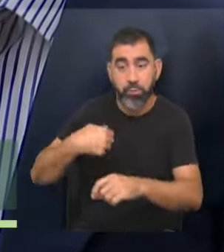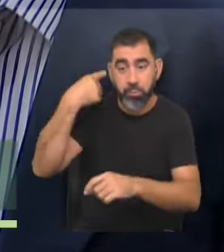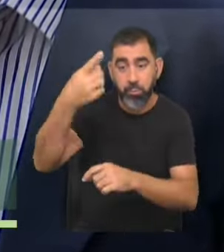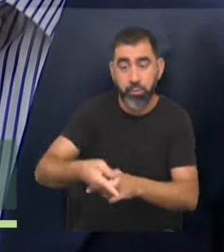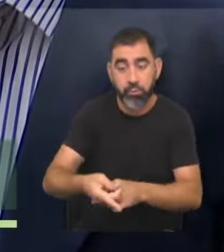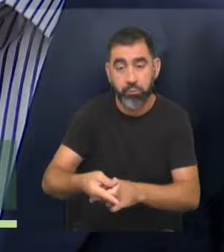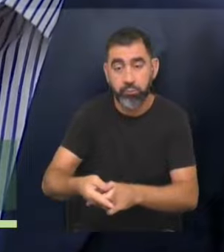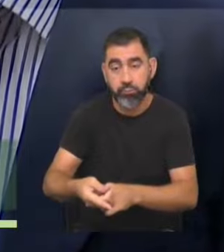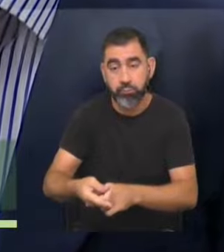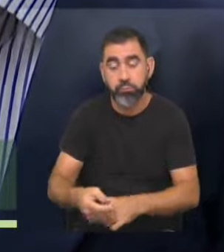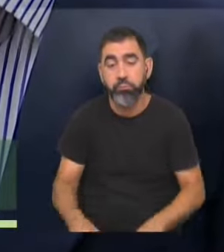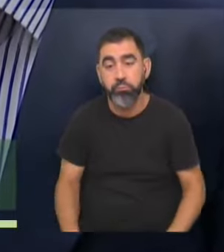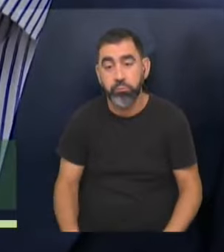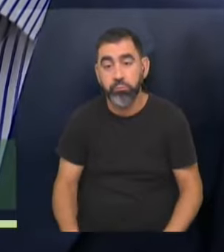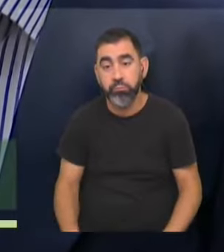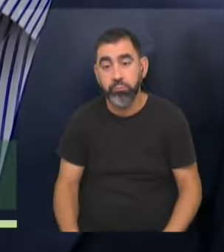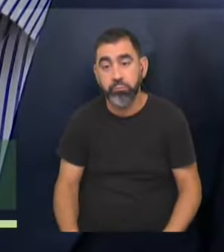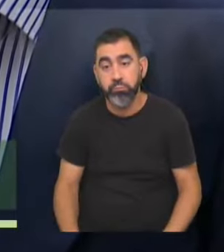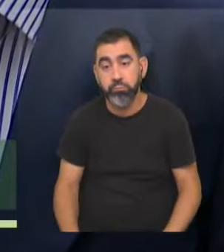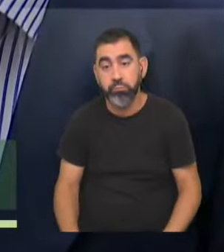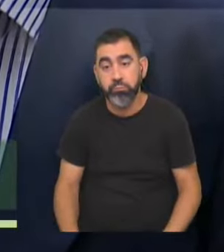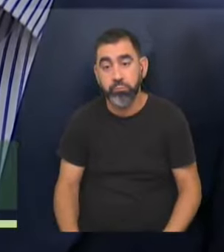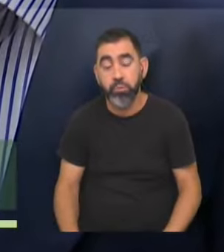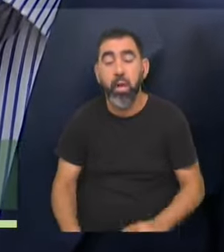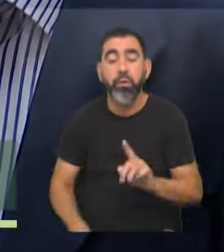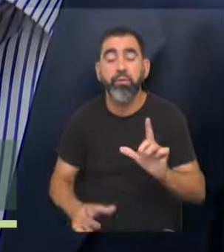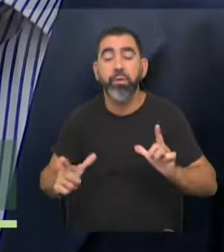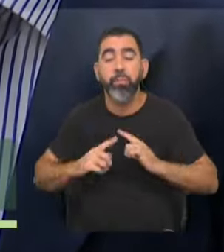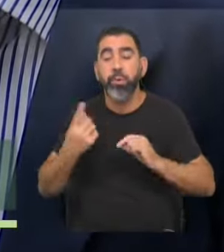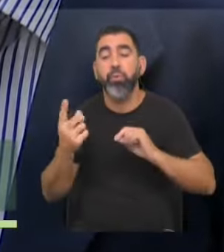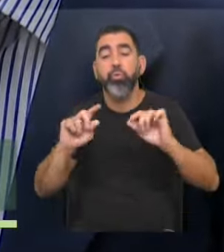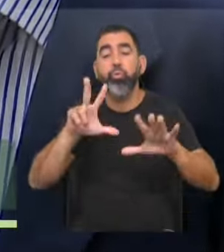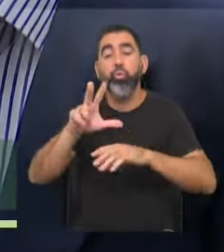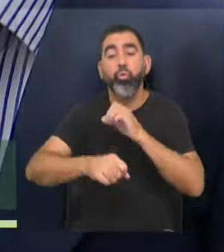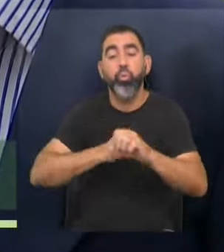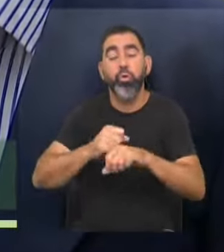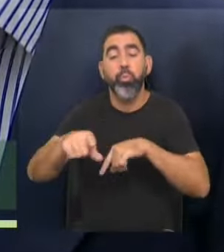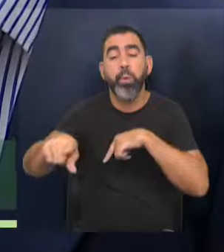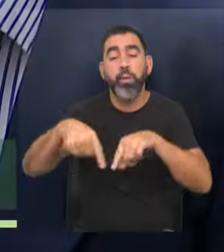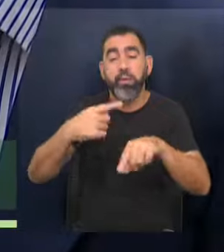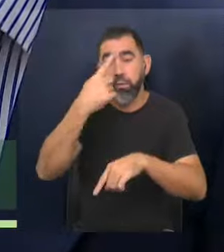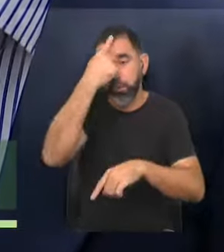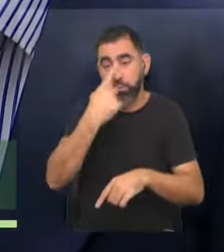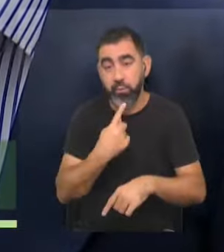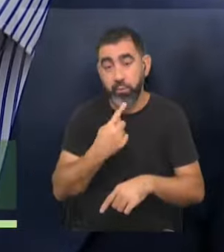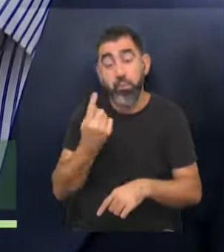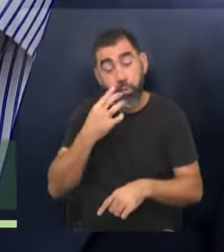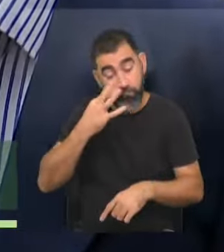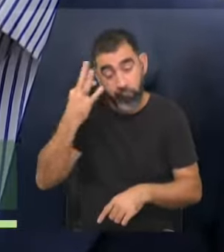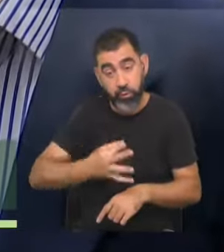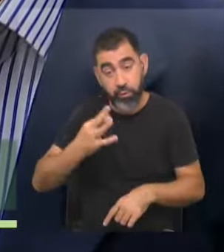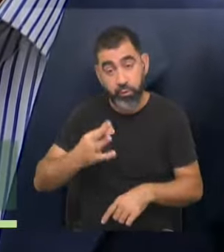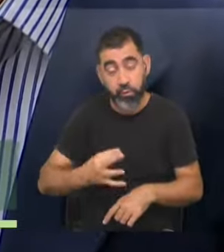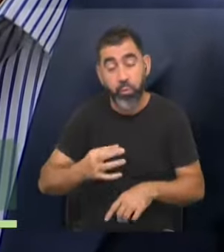municipales si no no podrían Ya claro es común que esperen a cumplir 18 años para tramitar la credencial cívica y en realidad como